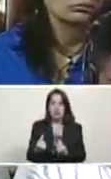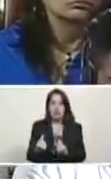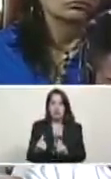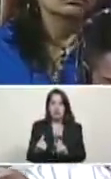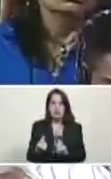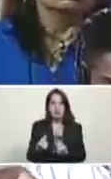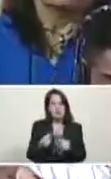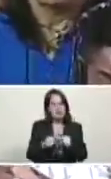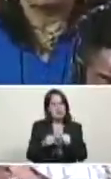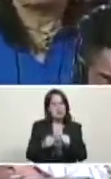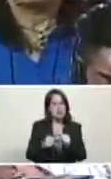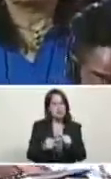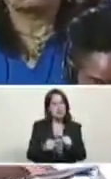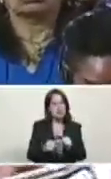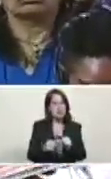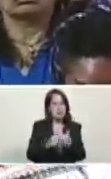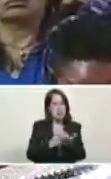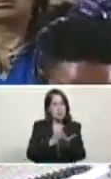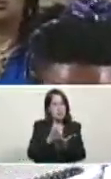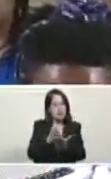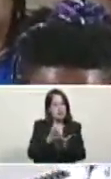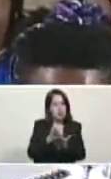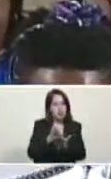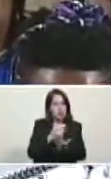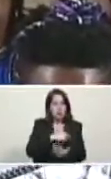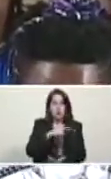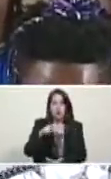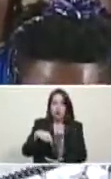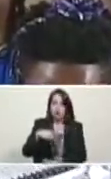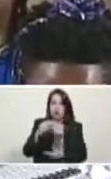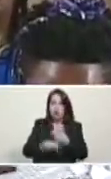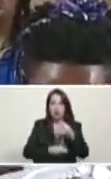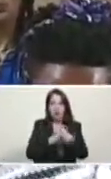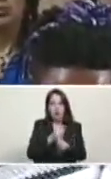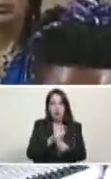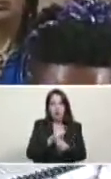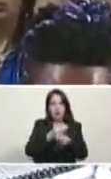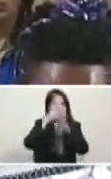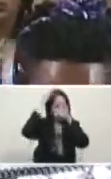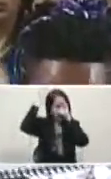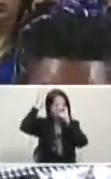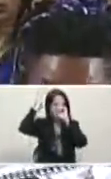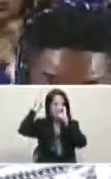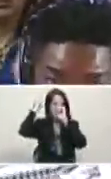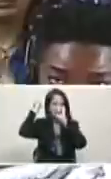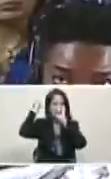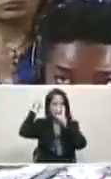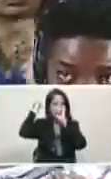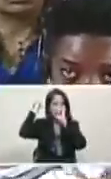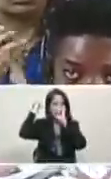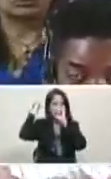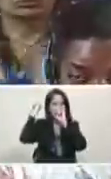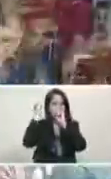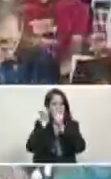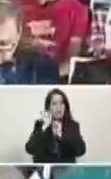sigue esta ruta nosotros haremos la diplomacia de los pueblos para defender venezuela